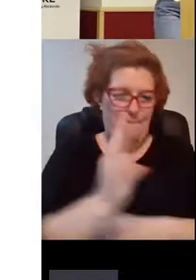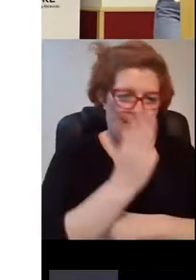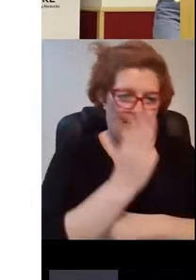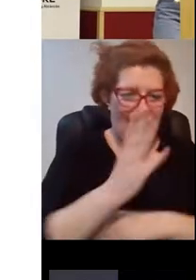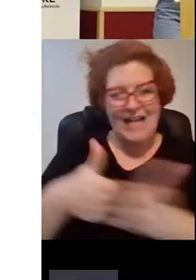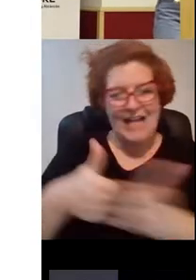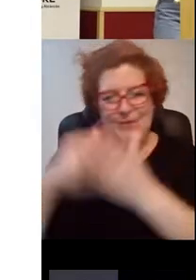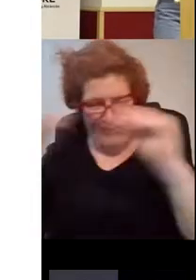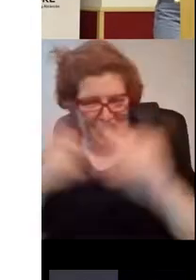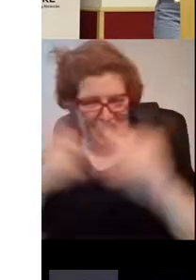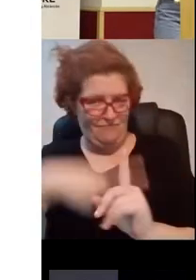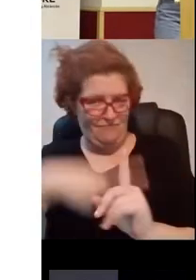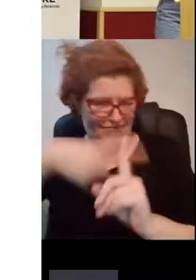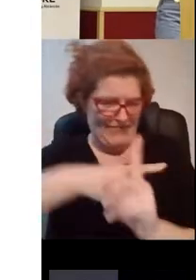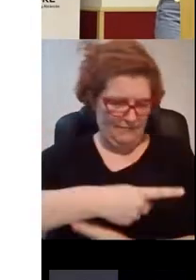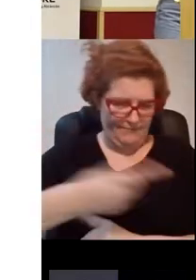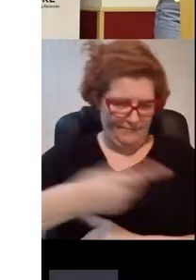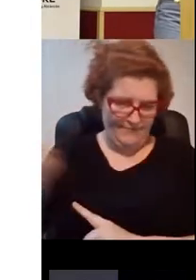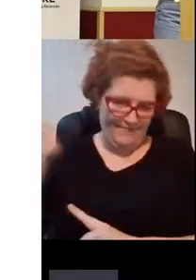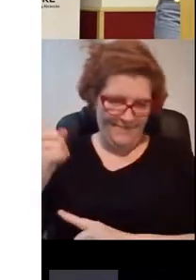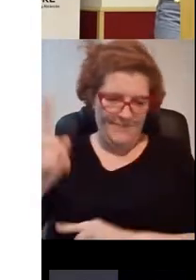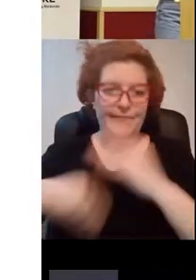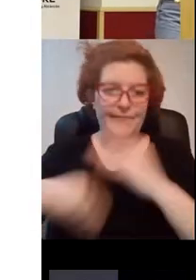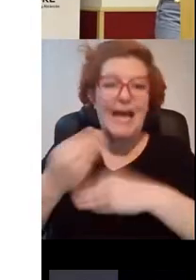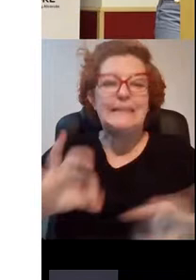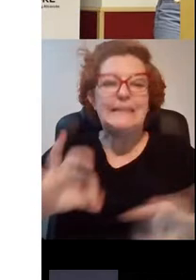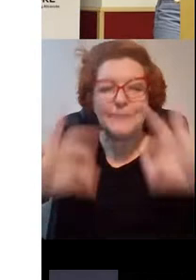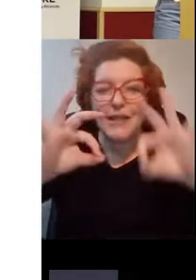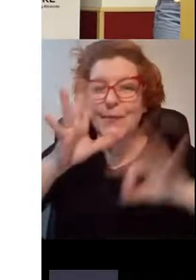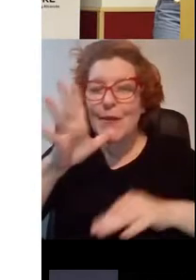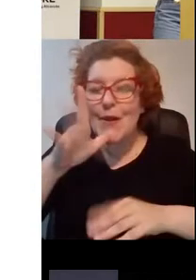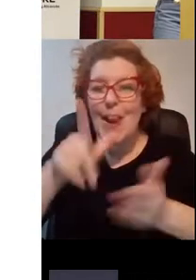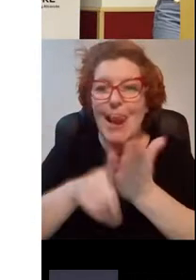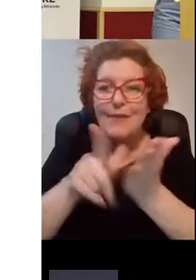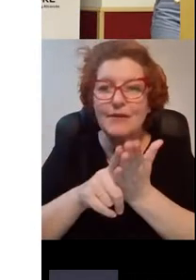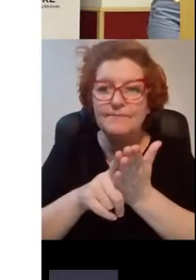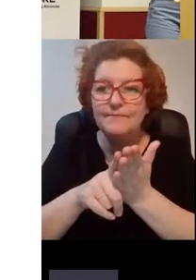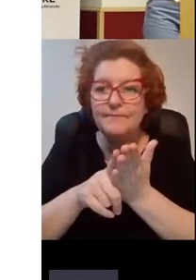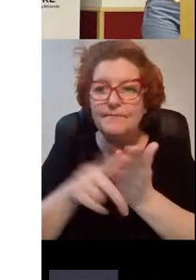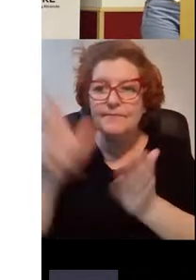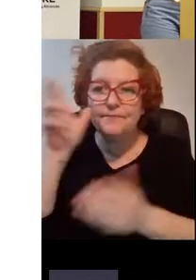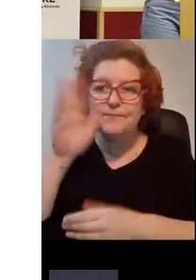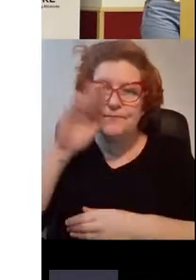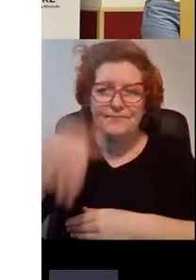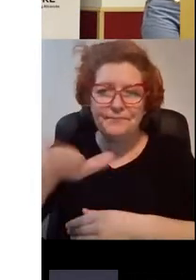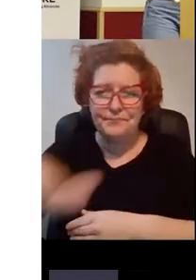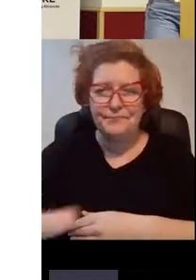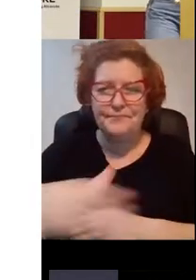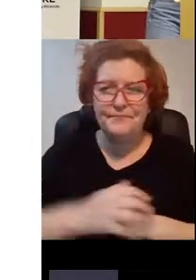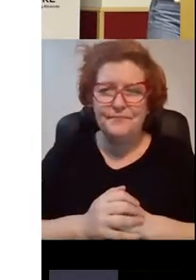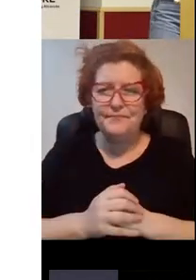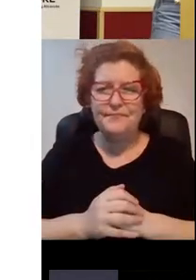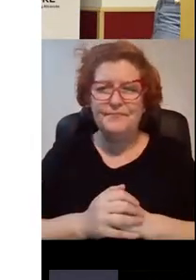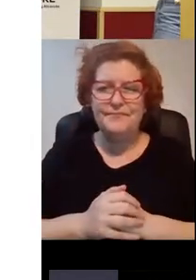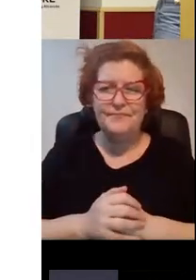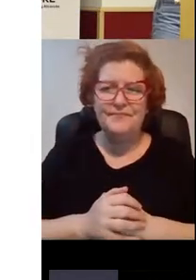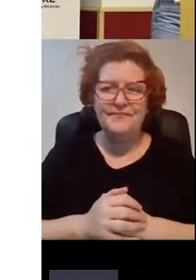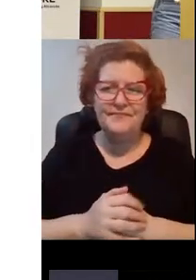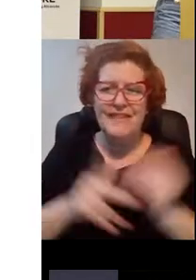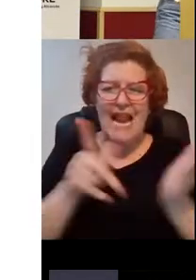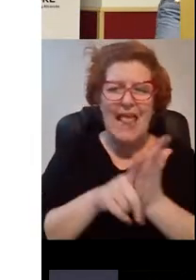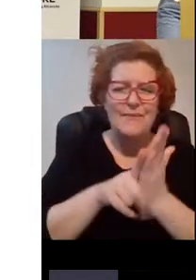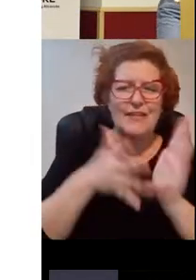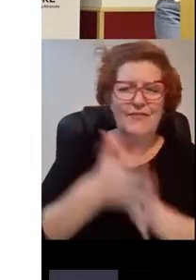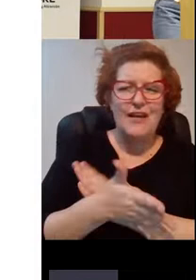la universidad. Lo que tiene de especial es que la lengua no se convierte en un medio. O sea, no